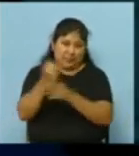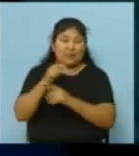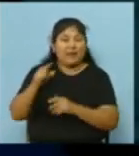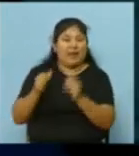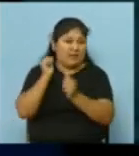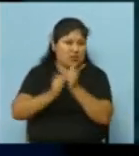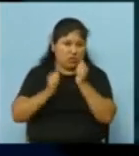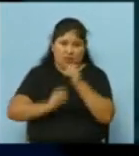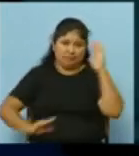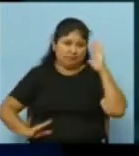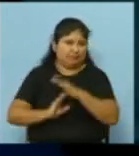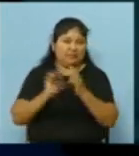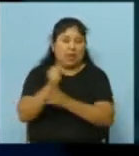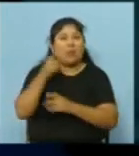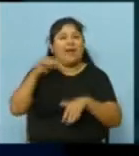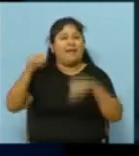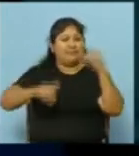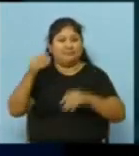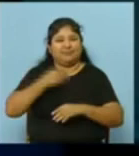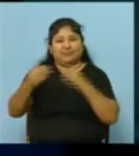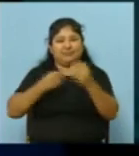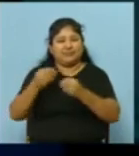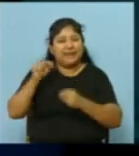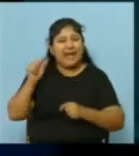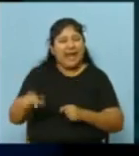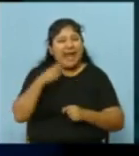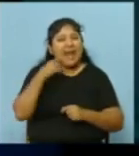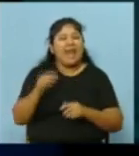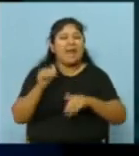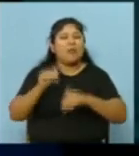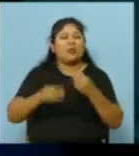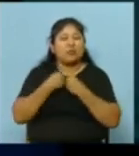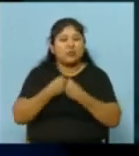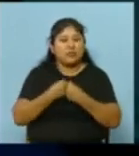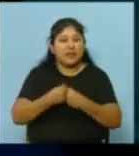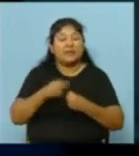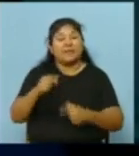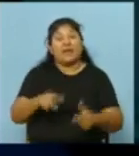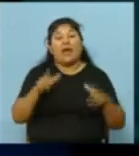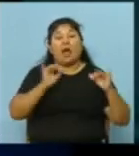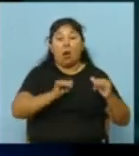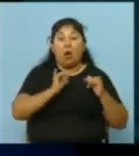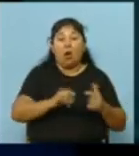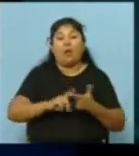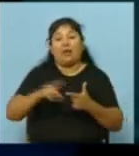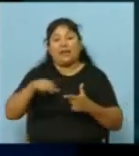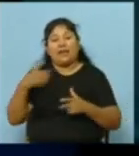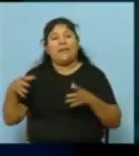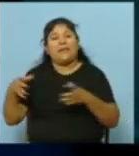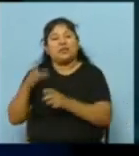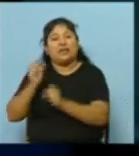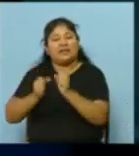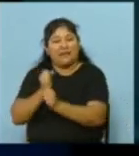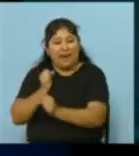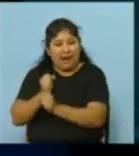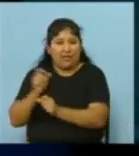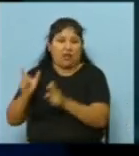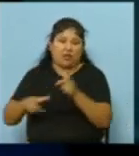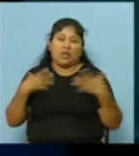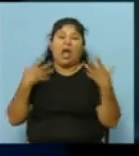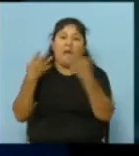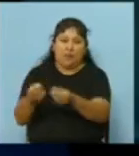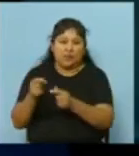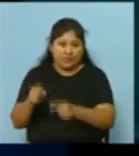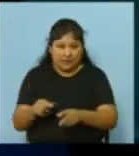impresionante con este los sectores de la clase trabajadora y la juventud que nos han apoyado porque nosotros como decimos siempre no somos